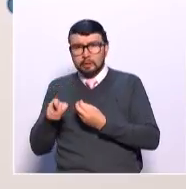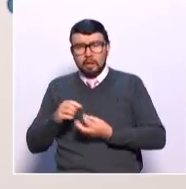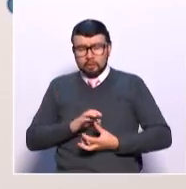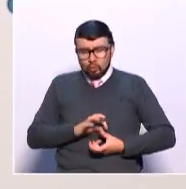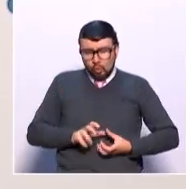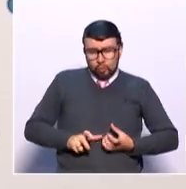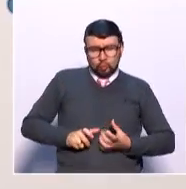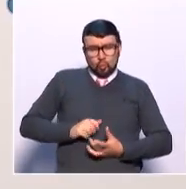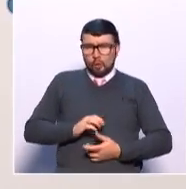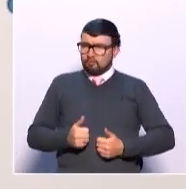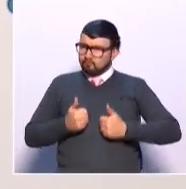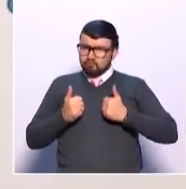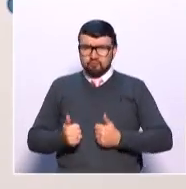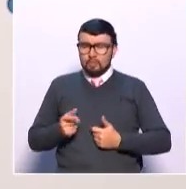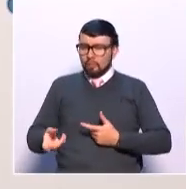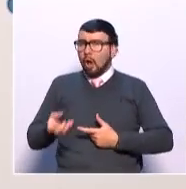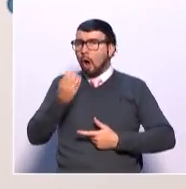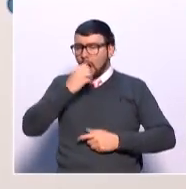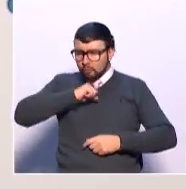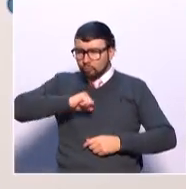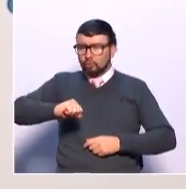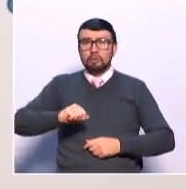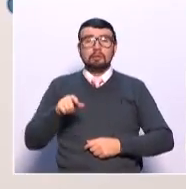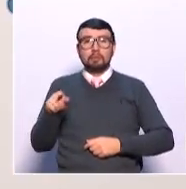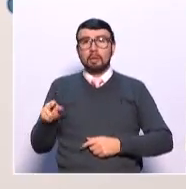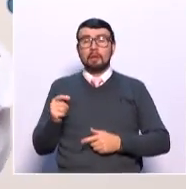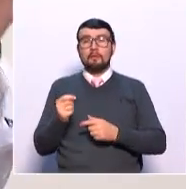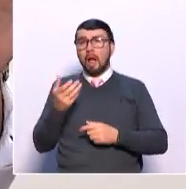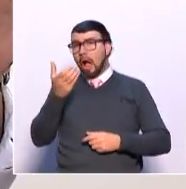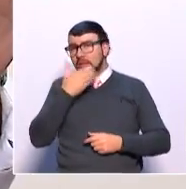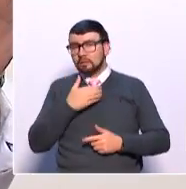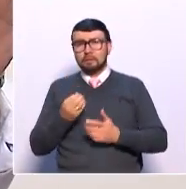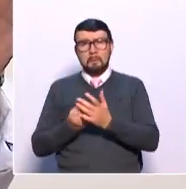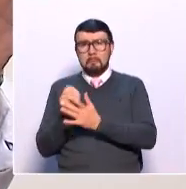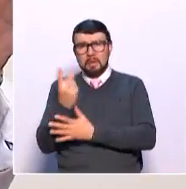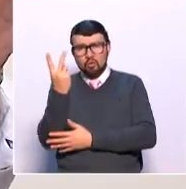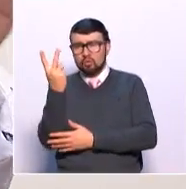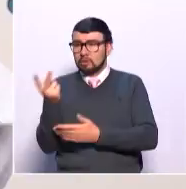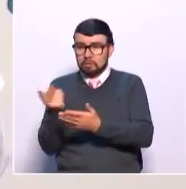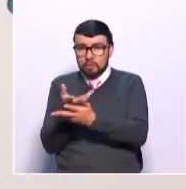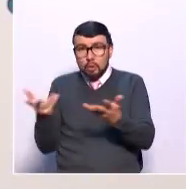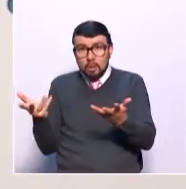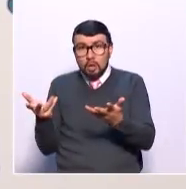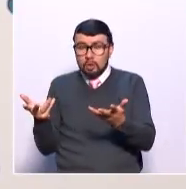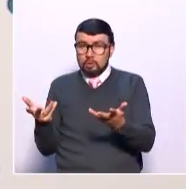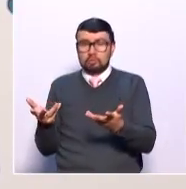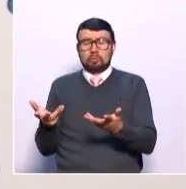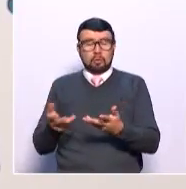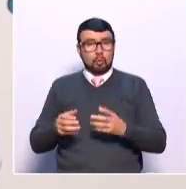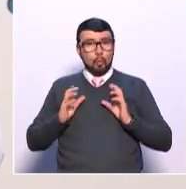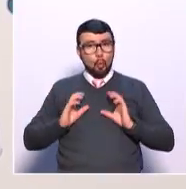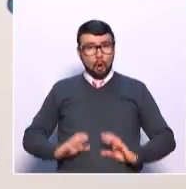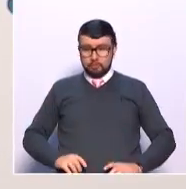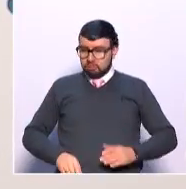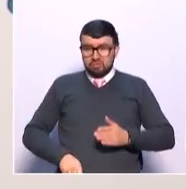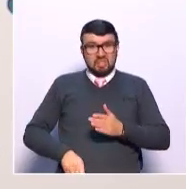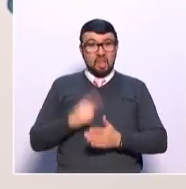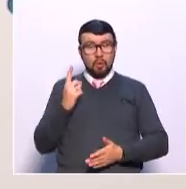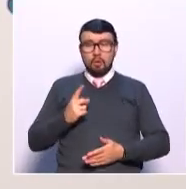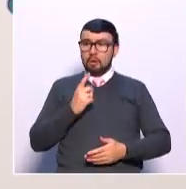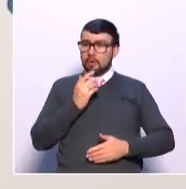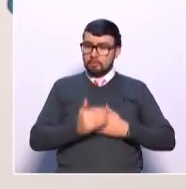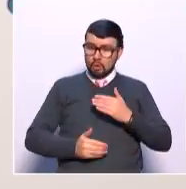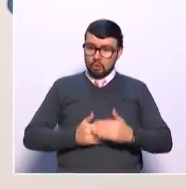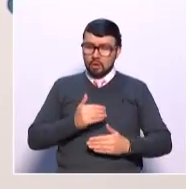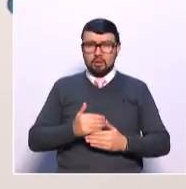vitaminas y minerales que está en la fruta o en la verdura haciendo un ayuno el cuerpo inmediatamente hace un proceso